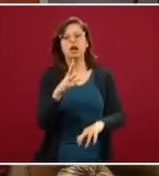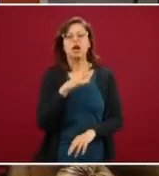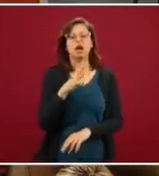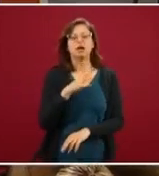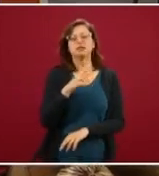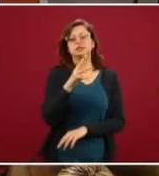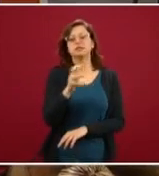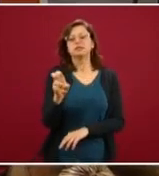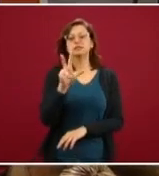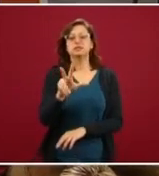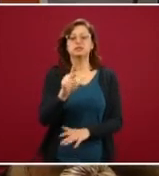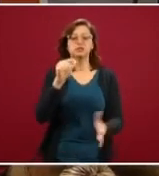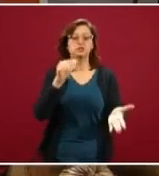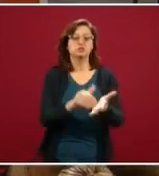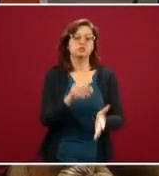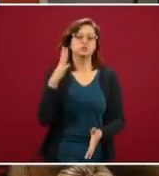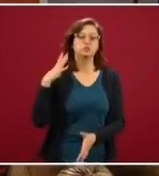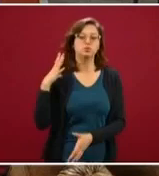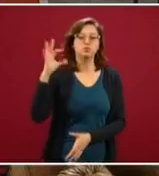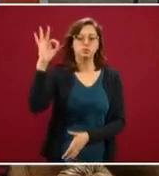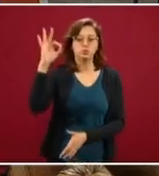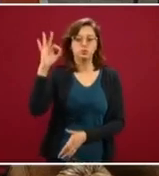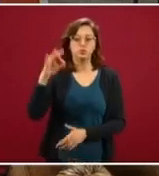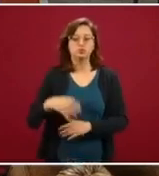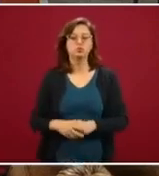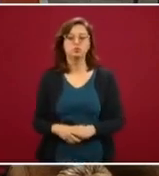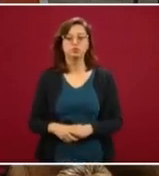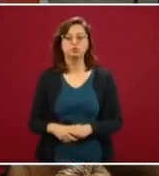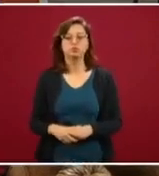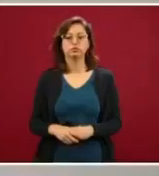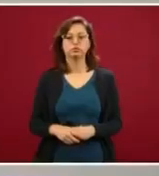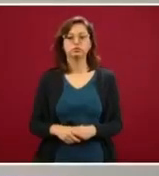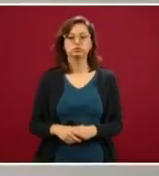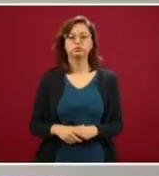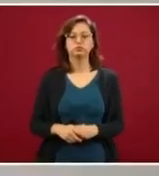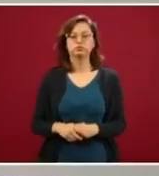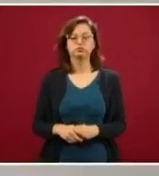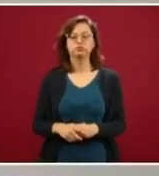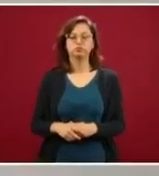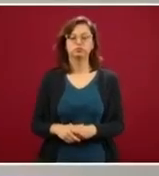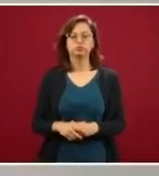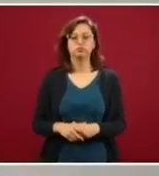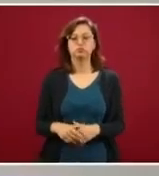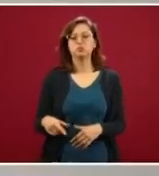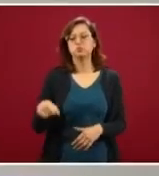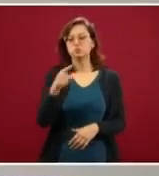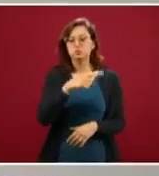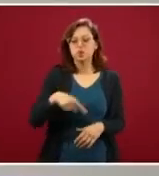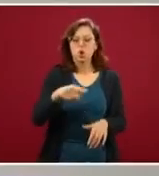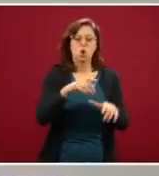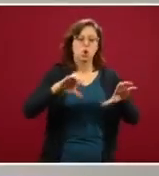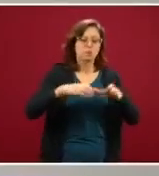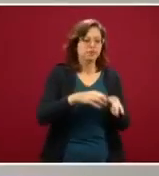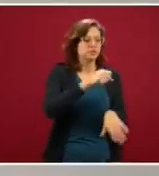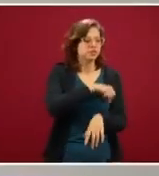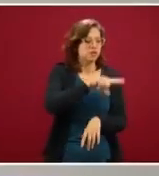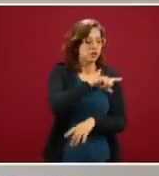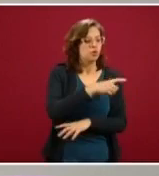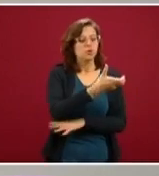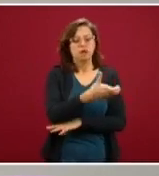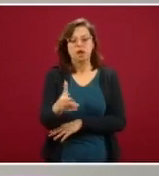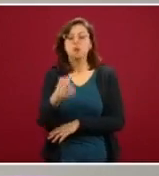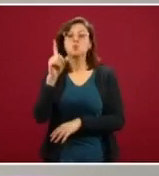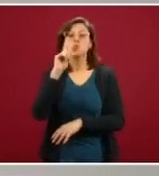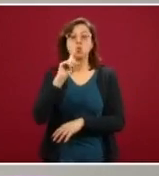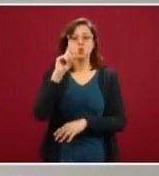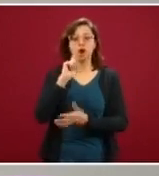de 318,000 voluntarios entre los comités de salud, los voluntarios rurales, los voluntarios y las